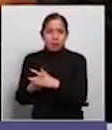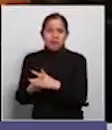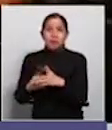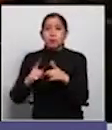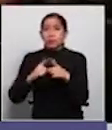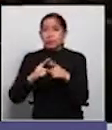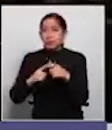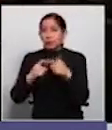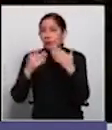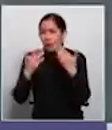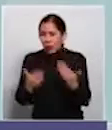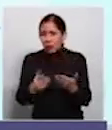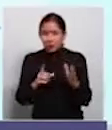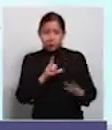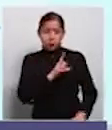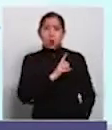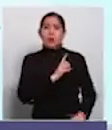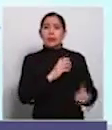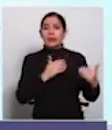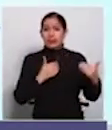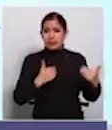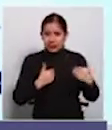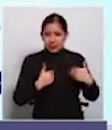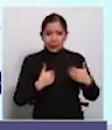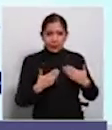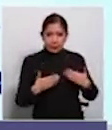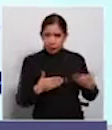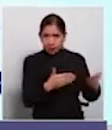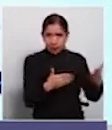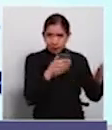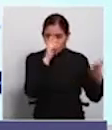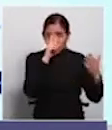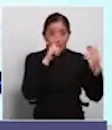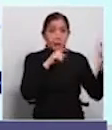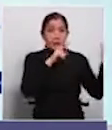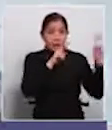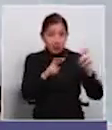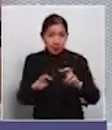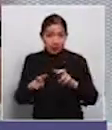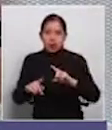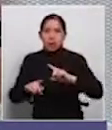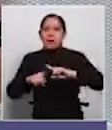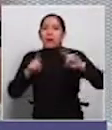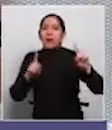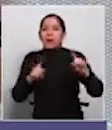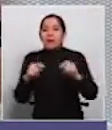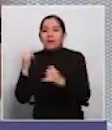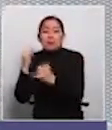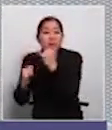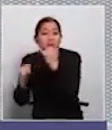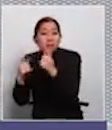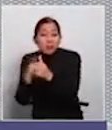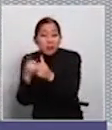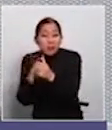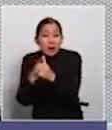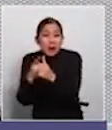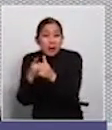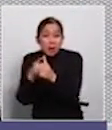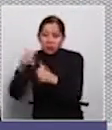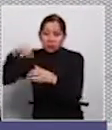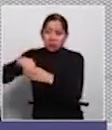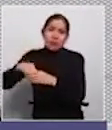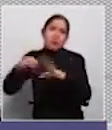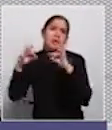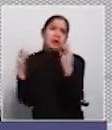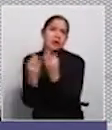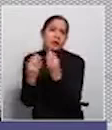esquema investigativo por la policía, el primer elemento tiene que ser la prevención en la familia respecto a